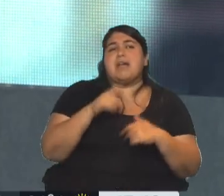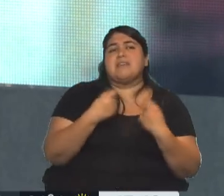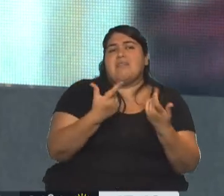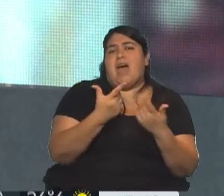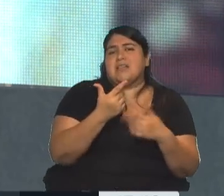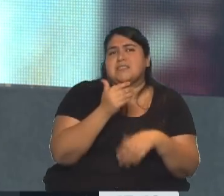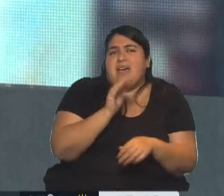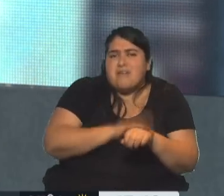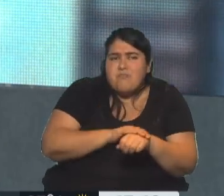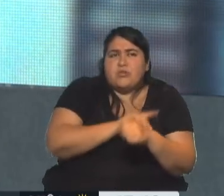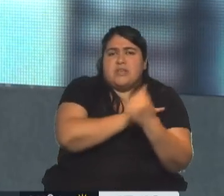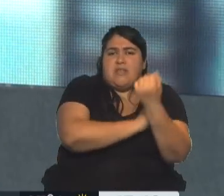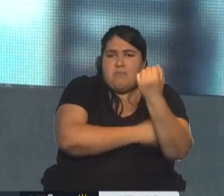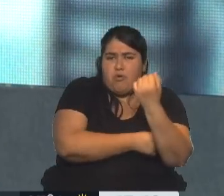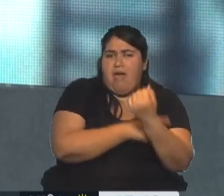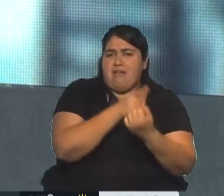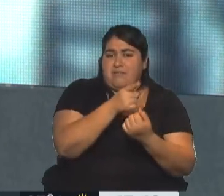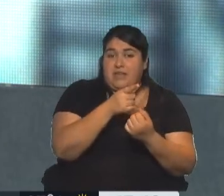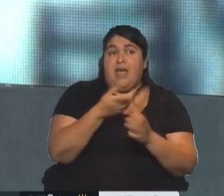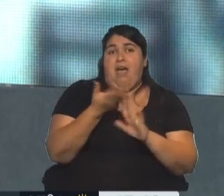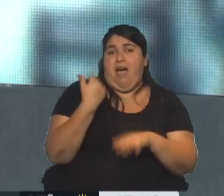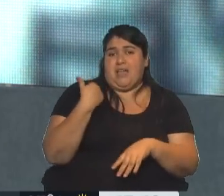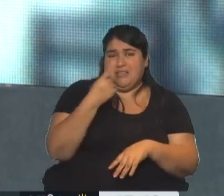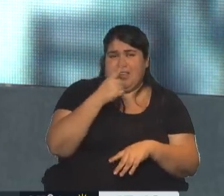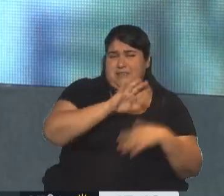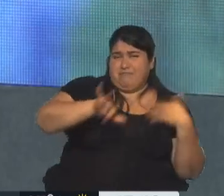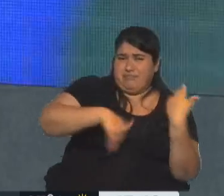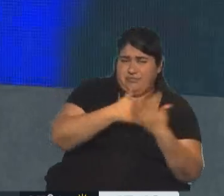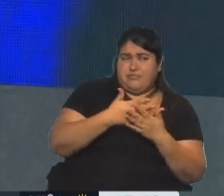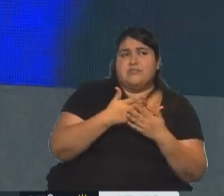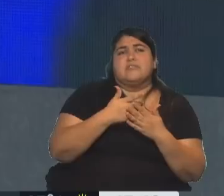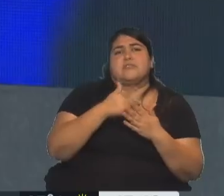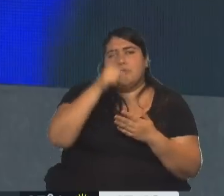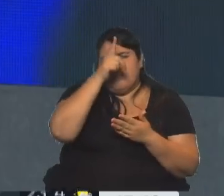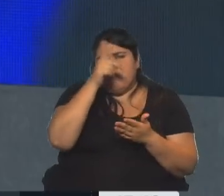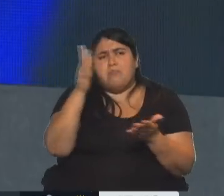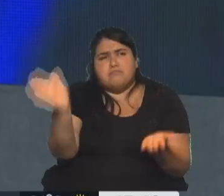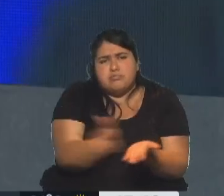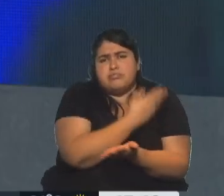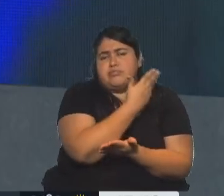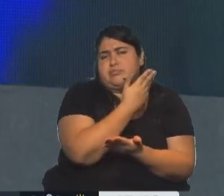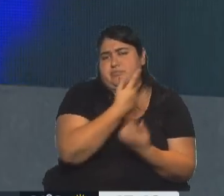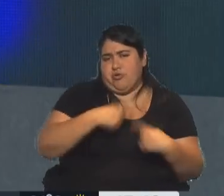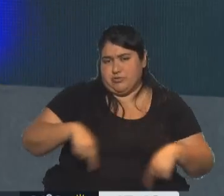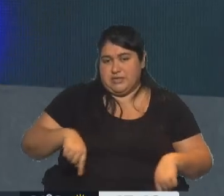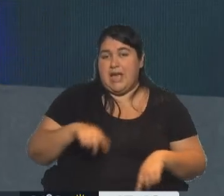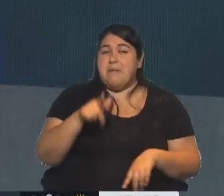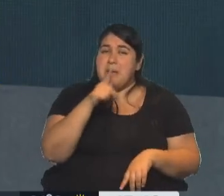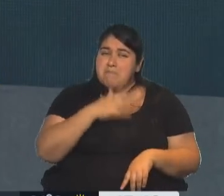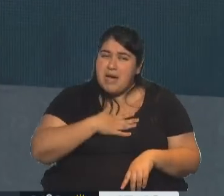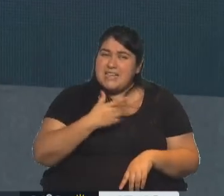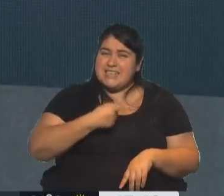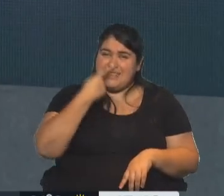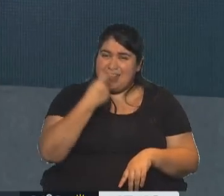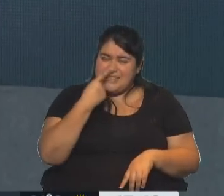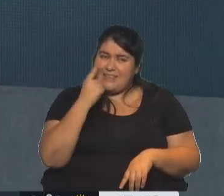asumía cuestionando cómo reprimió Carabineros en el estallido social y las diversas movilizaciones, ¿no? Para terminar, me parece interesante